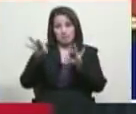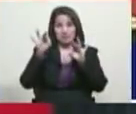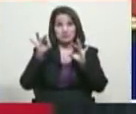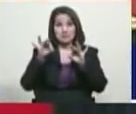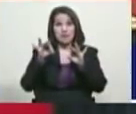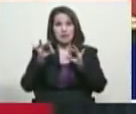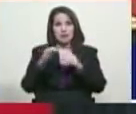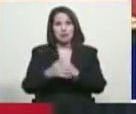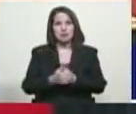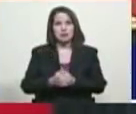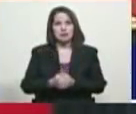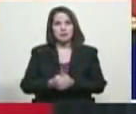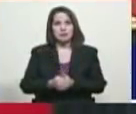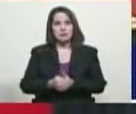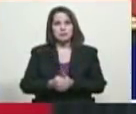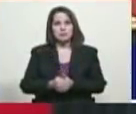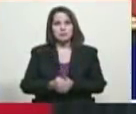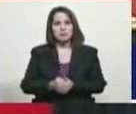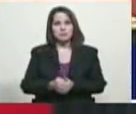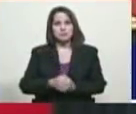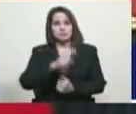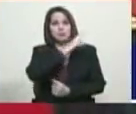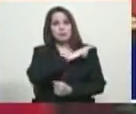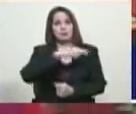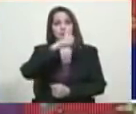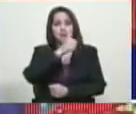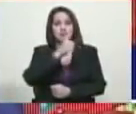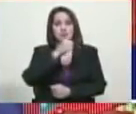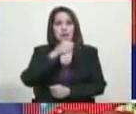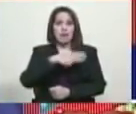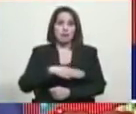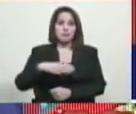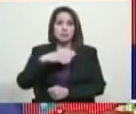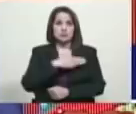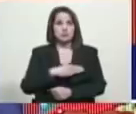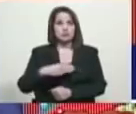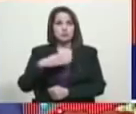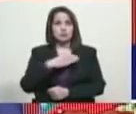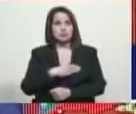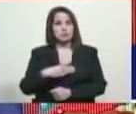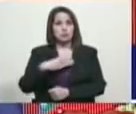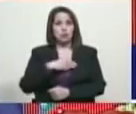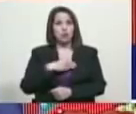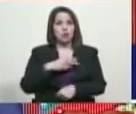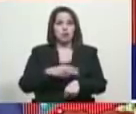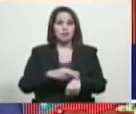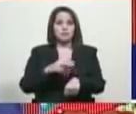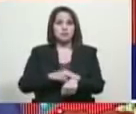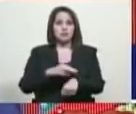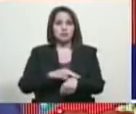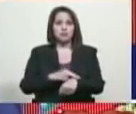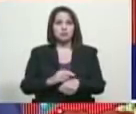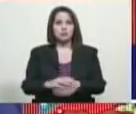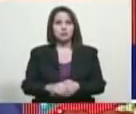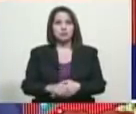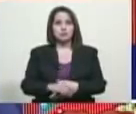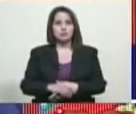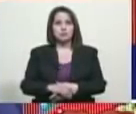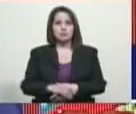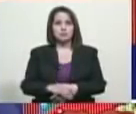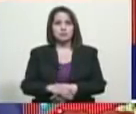a los jefes y jefas de la misión médica y de la misión cubana en